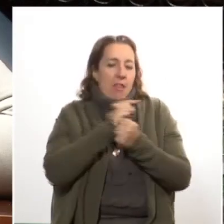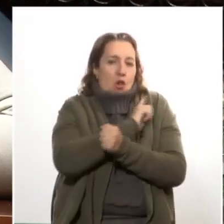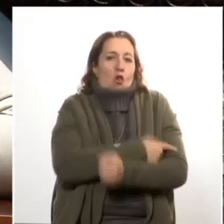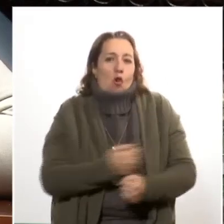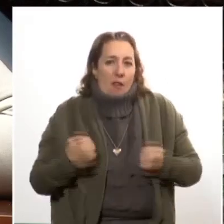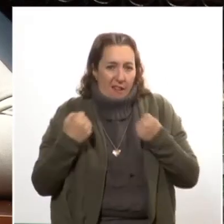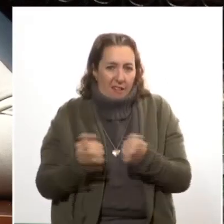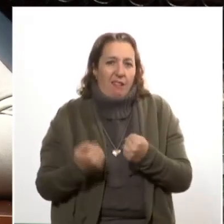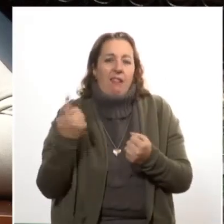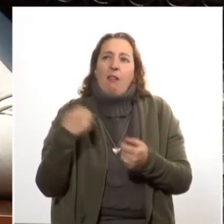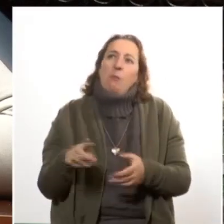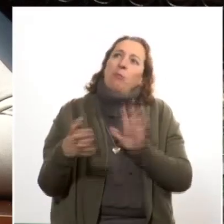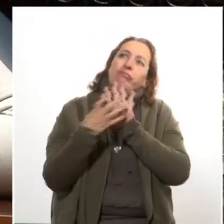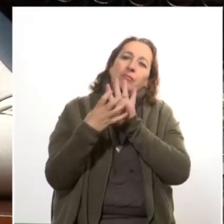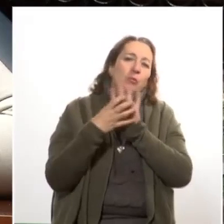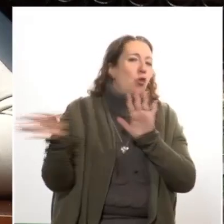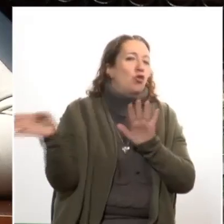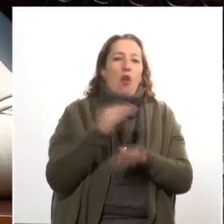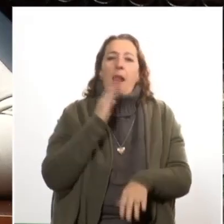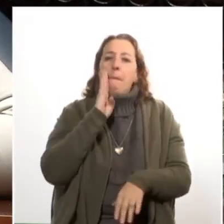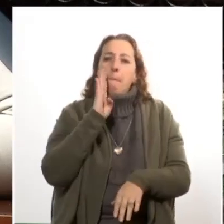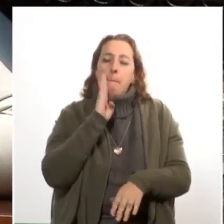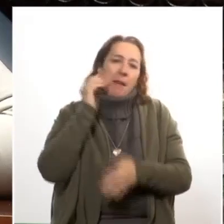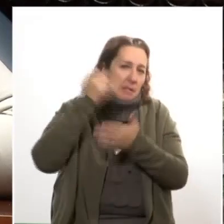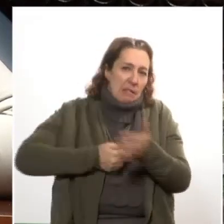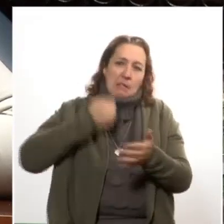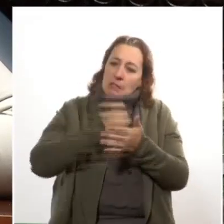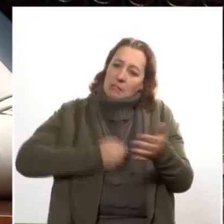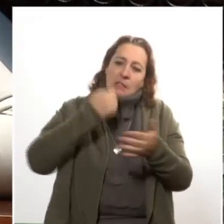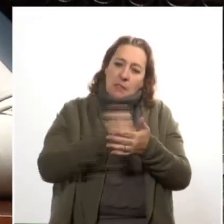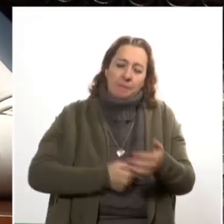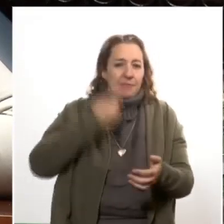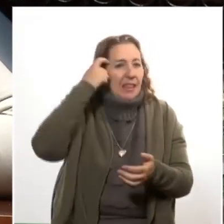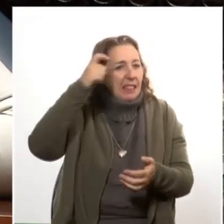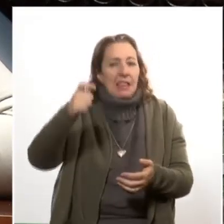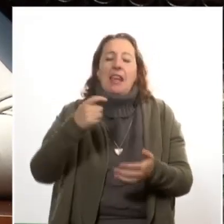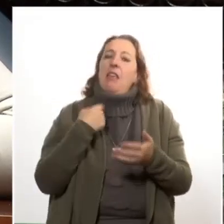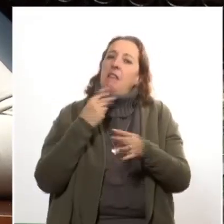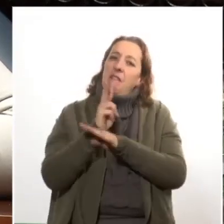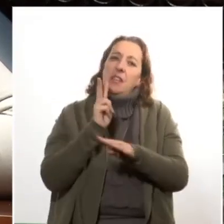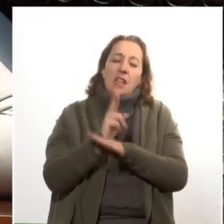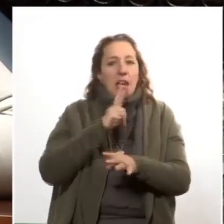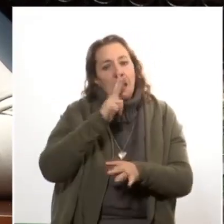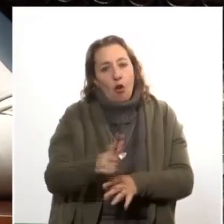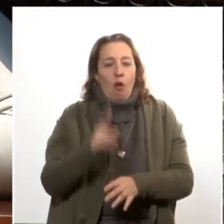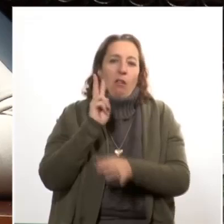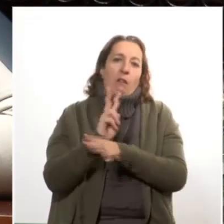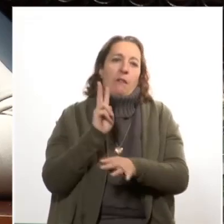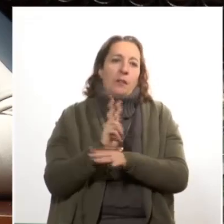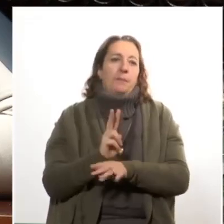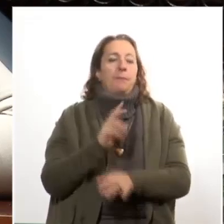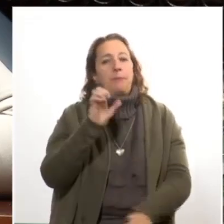de todas nuestras madres que se han jugado por sus ideas, por sus hijos, por el Uruguay todo. Elisa fue senadora de